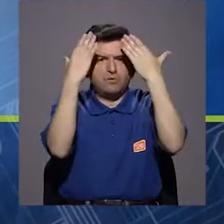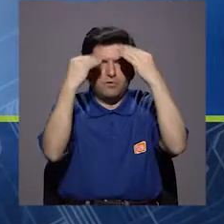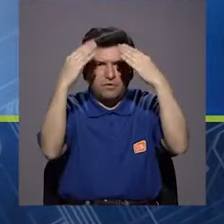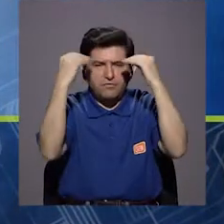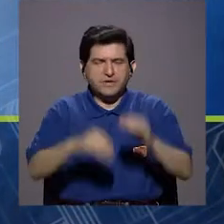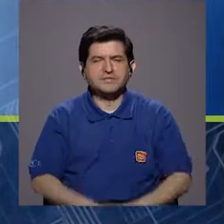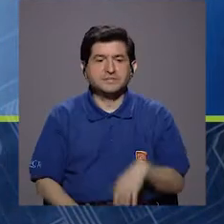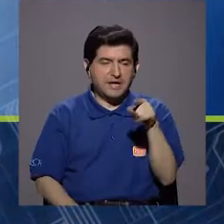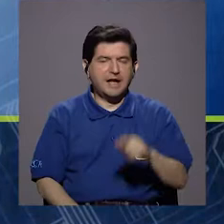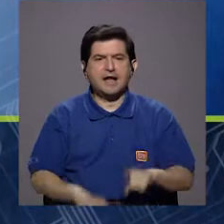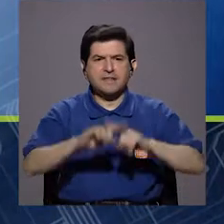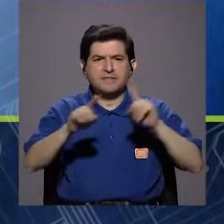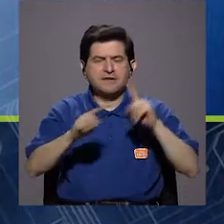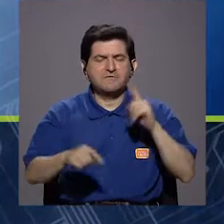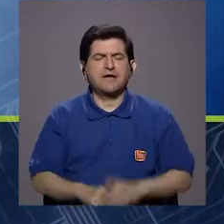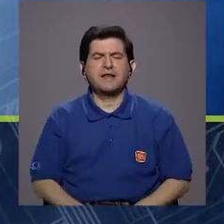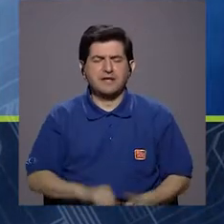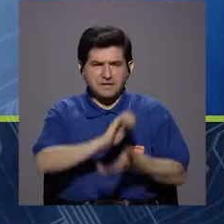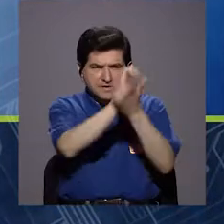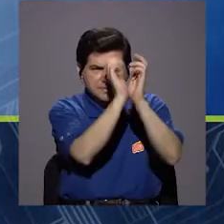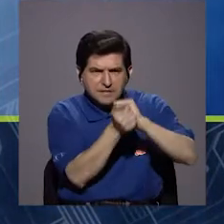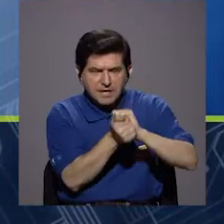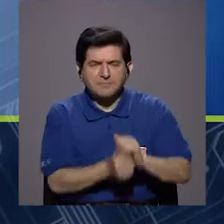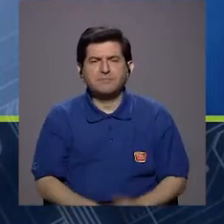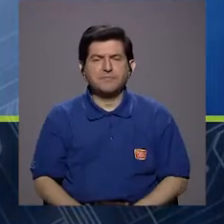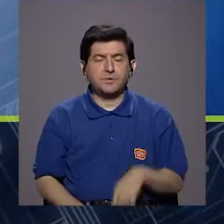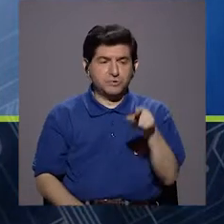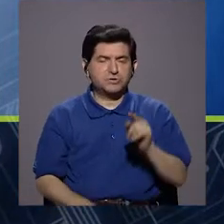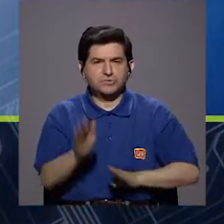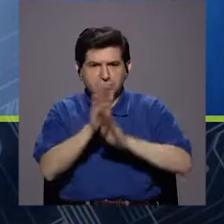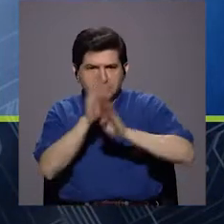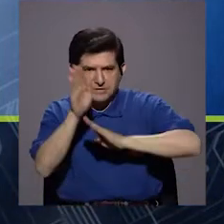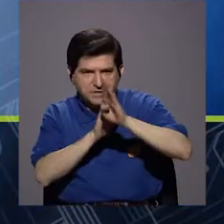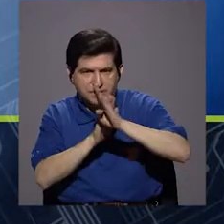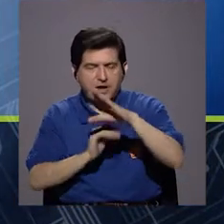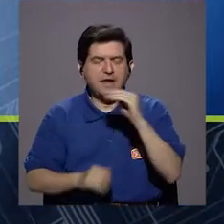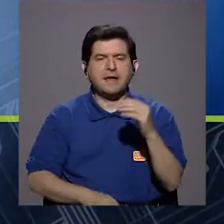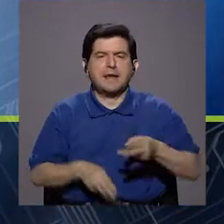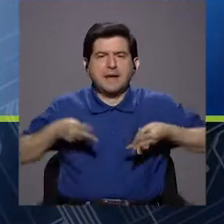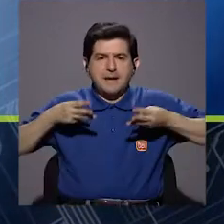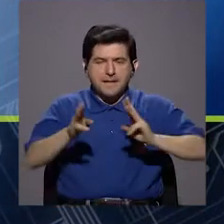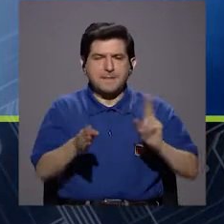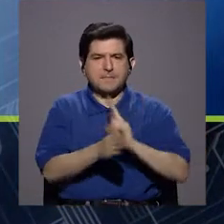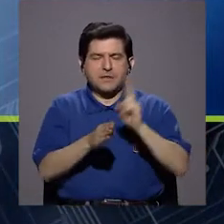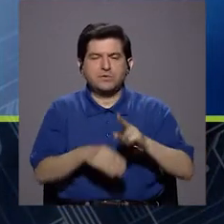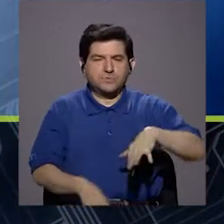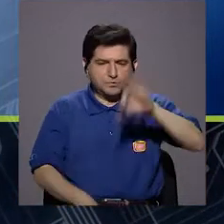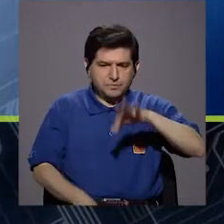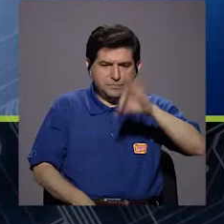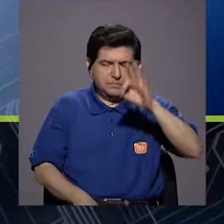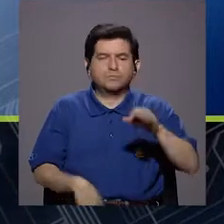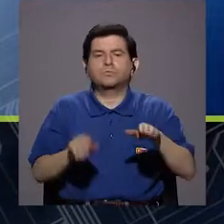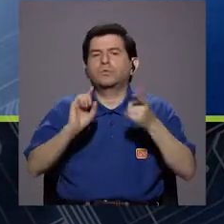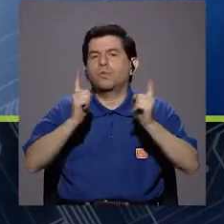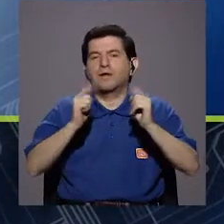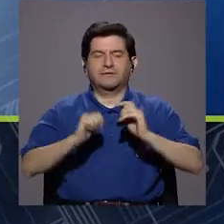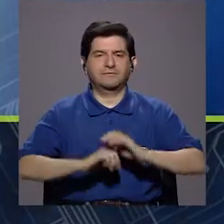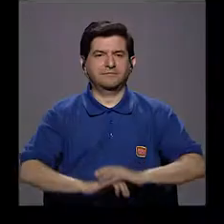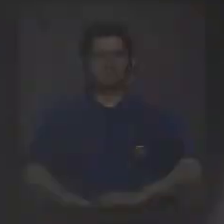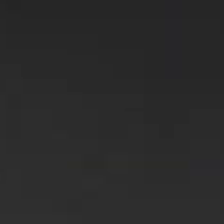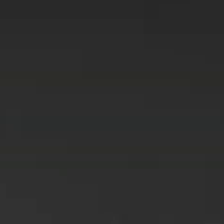para ofrecer información acerca de las variedades mutantes las especies que se desarrollan y los métodos usados para